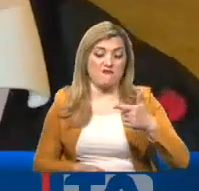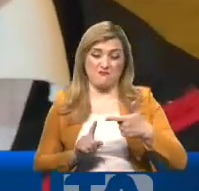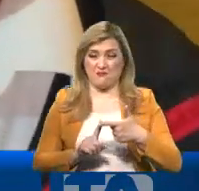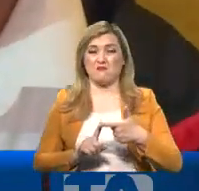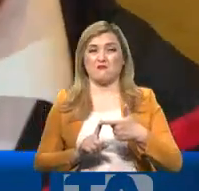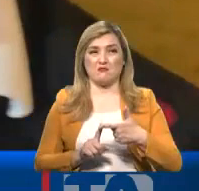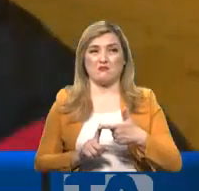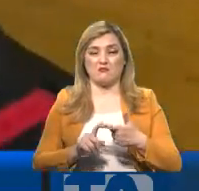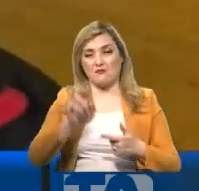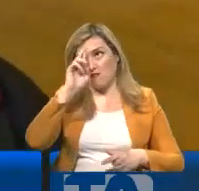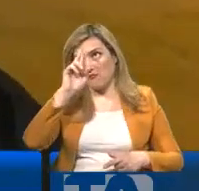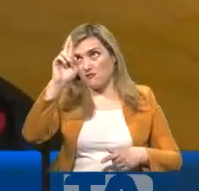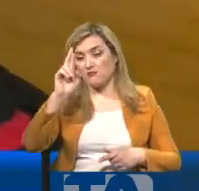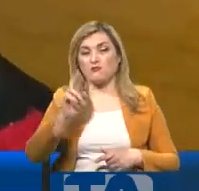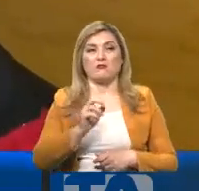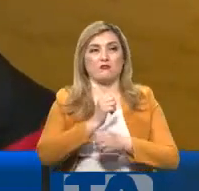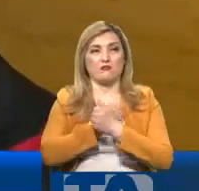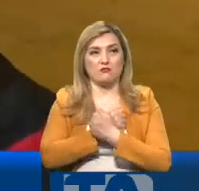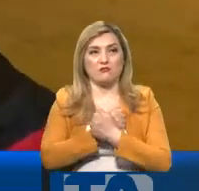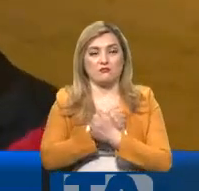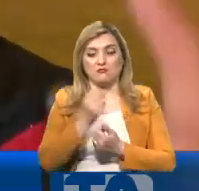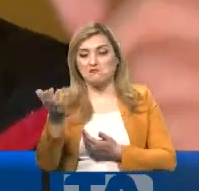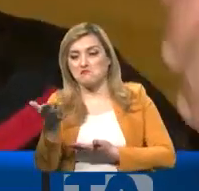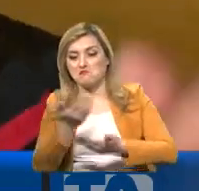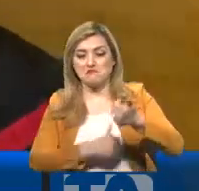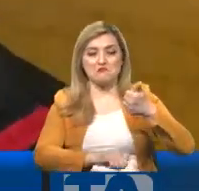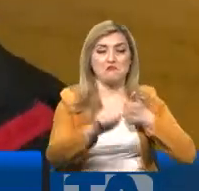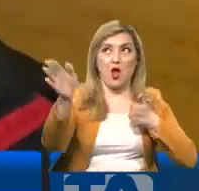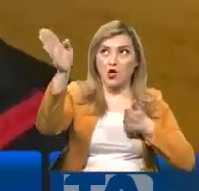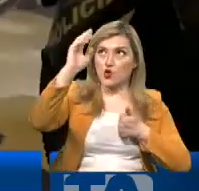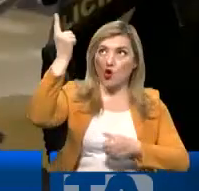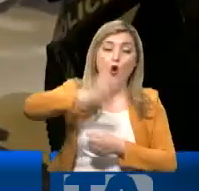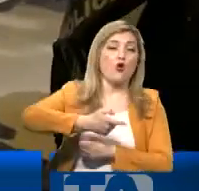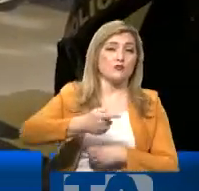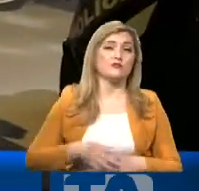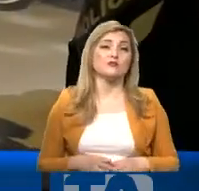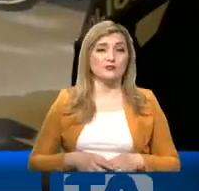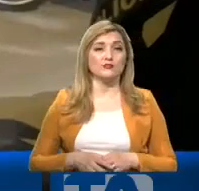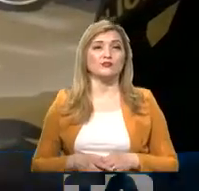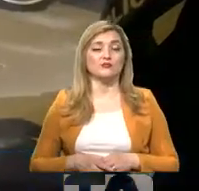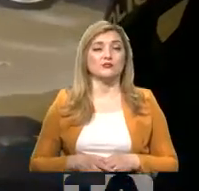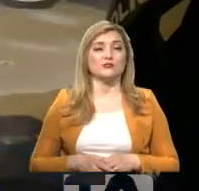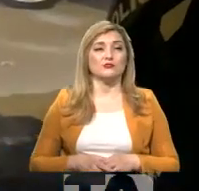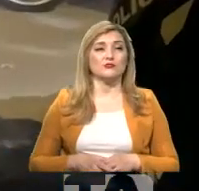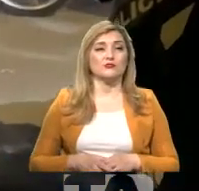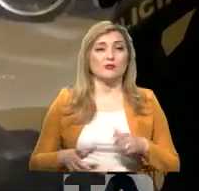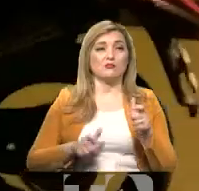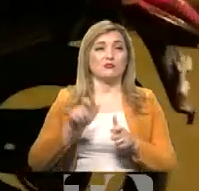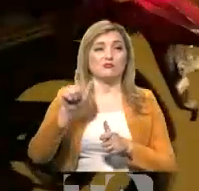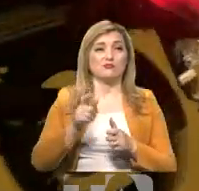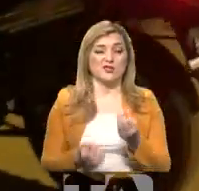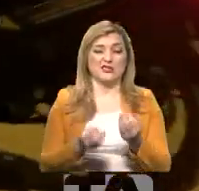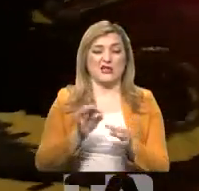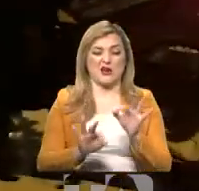cómo? Respetándonos, amándonos de unos a otros como Dios manda. La gente asimismo quería quemar vivos a los dos